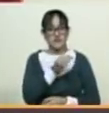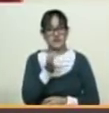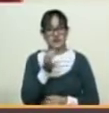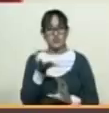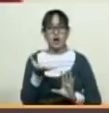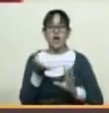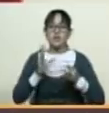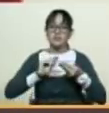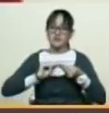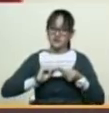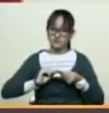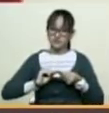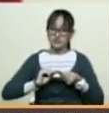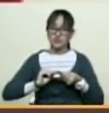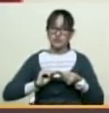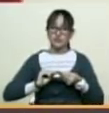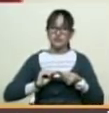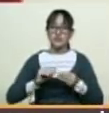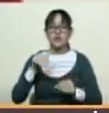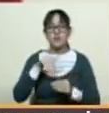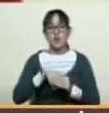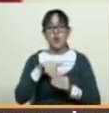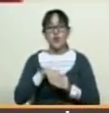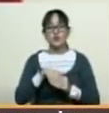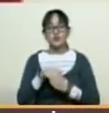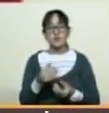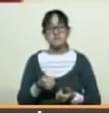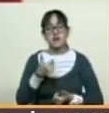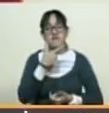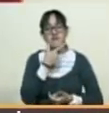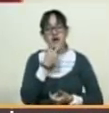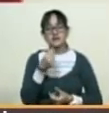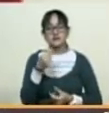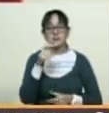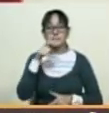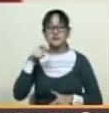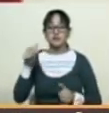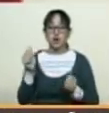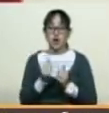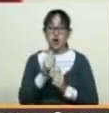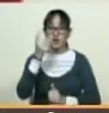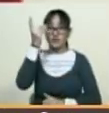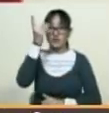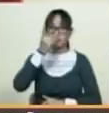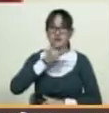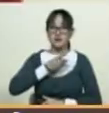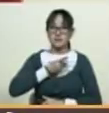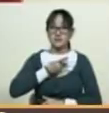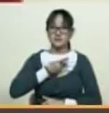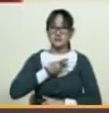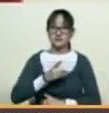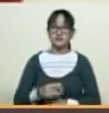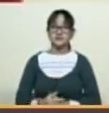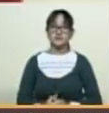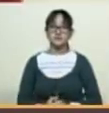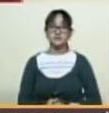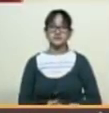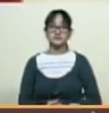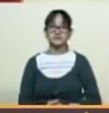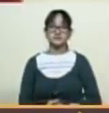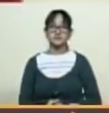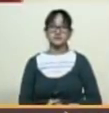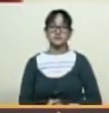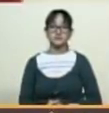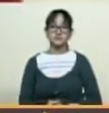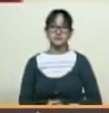perfectamente alineada con lo que es el voto, para facilitar el voto de las personas que tengan algún tipo de